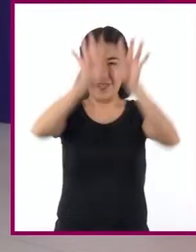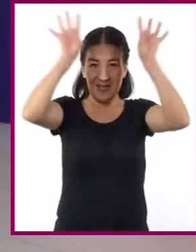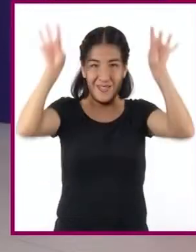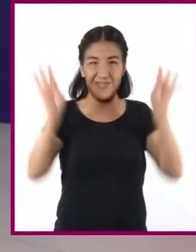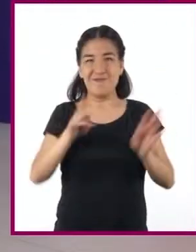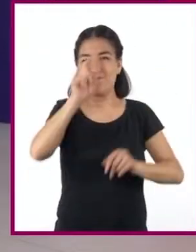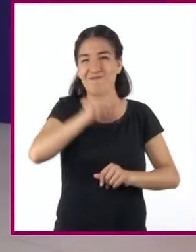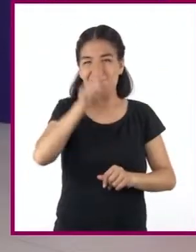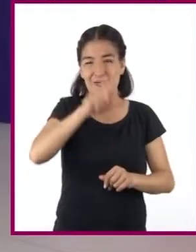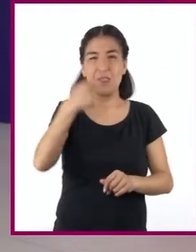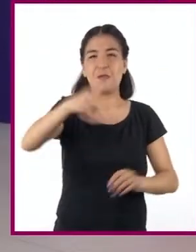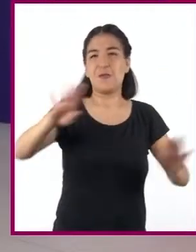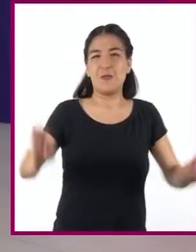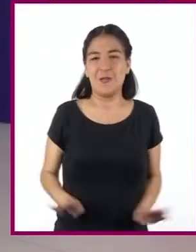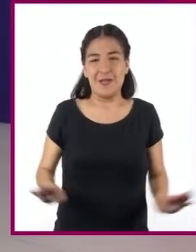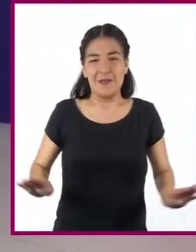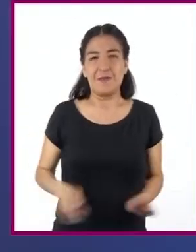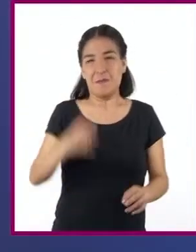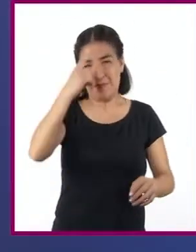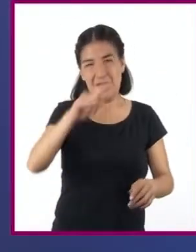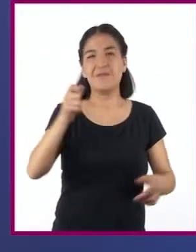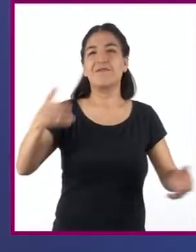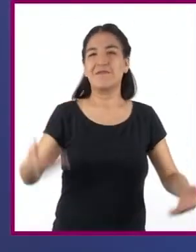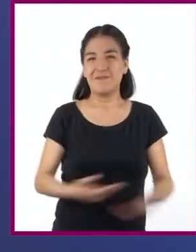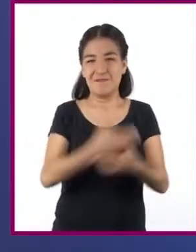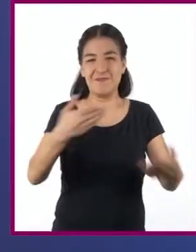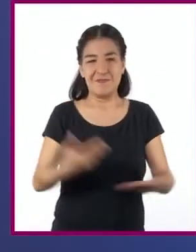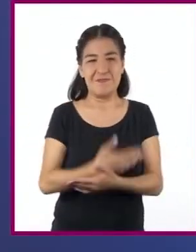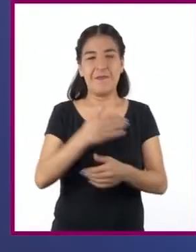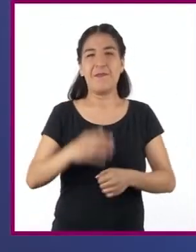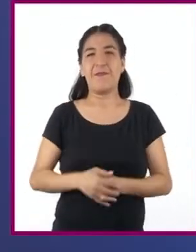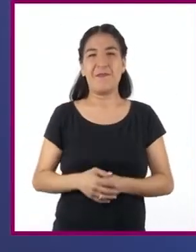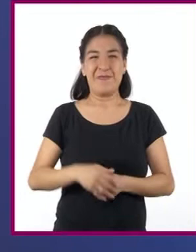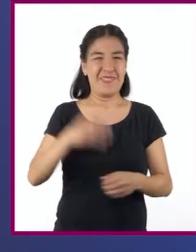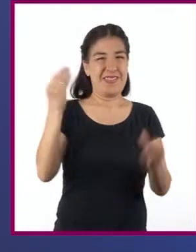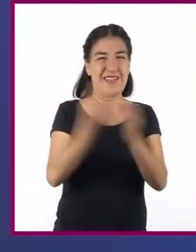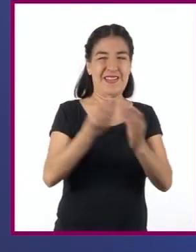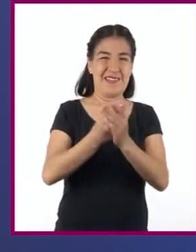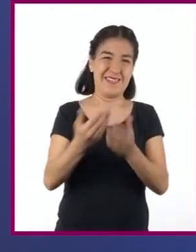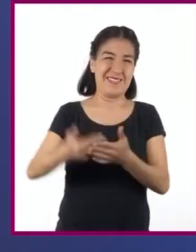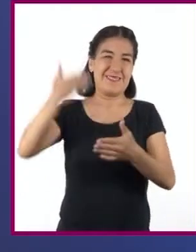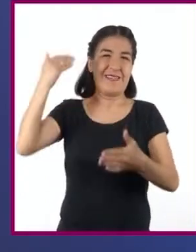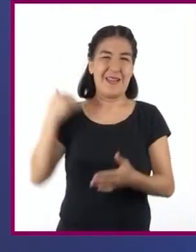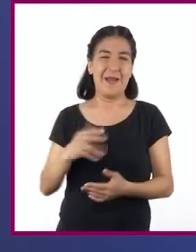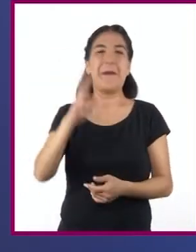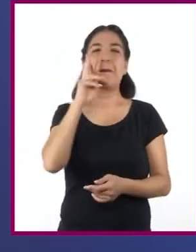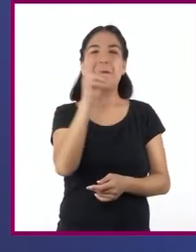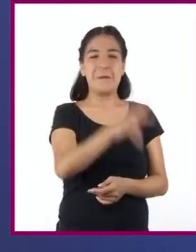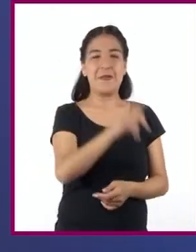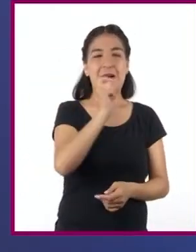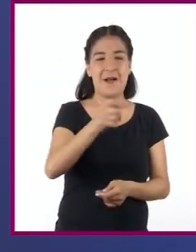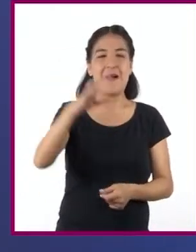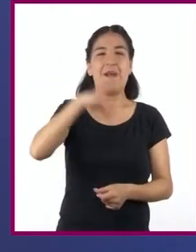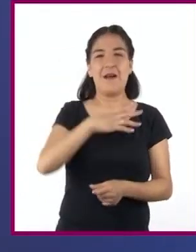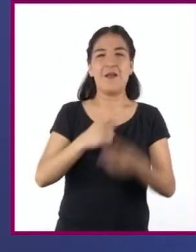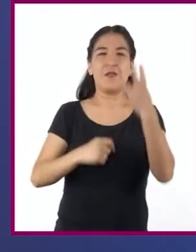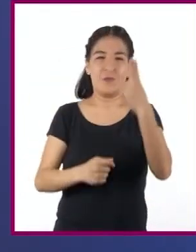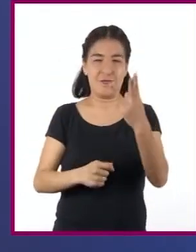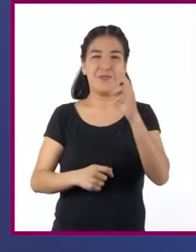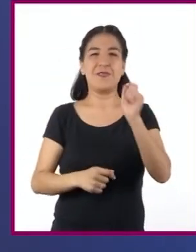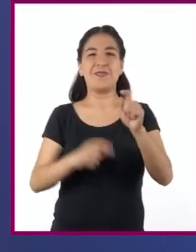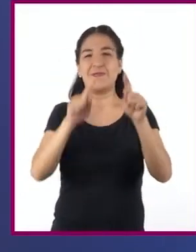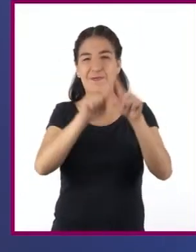sus características para la reproducción. En las sesiones anteriores vimos que existen 3 tipos de